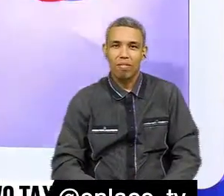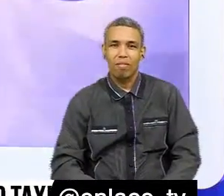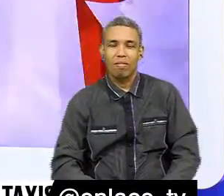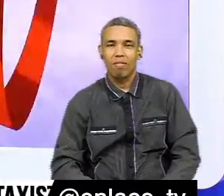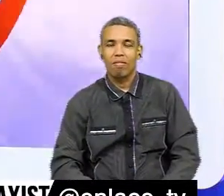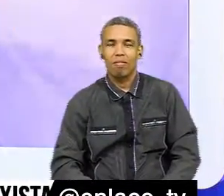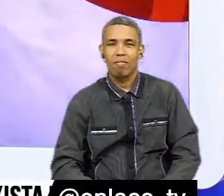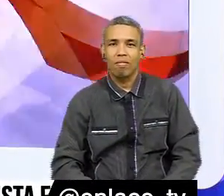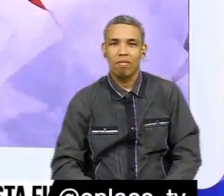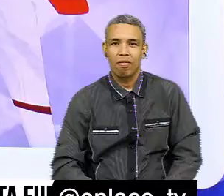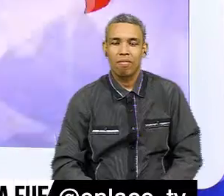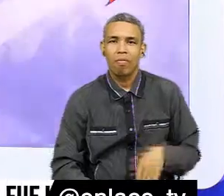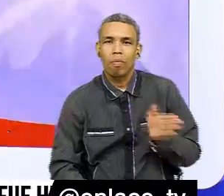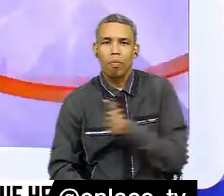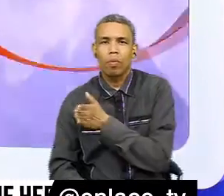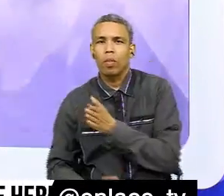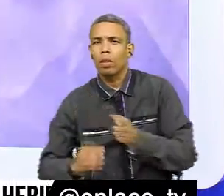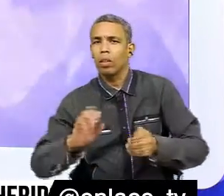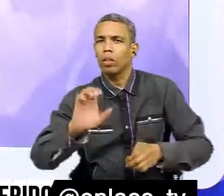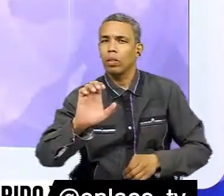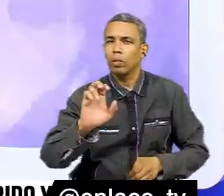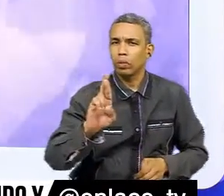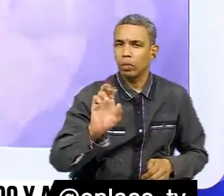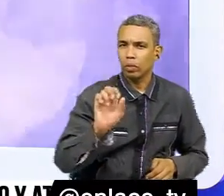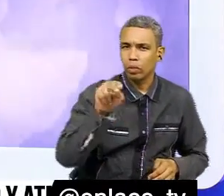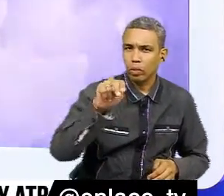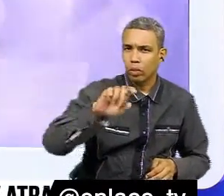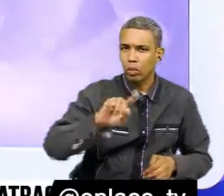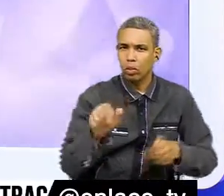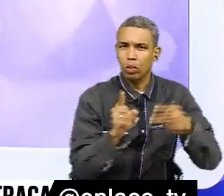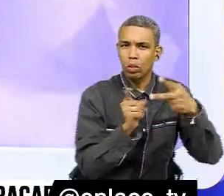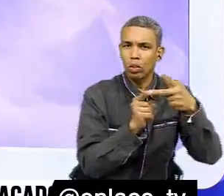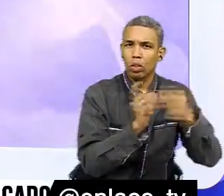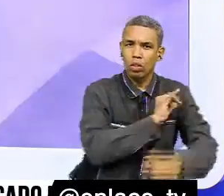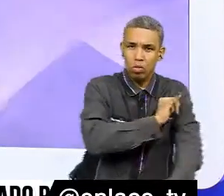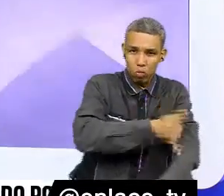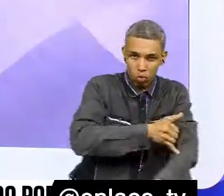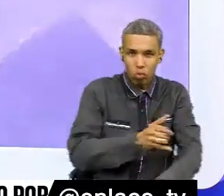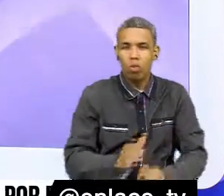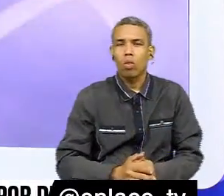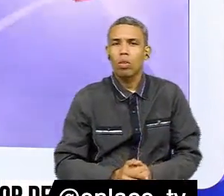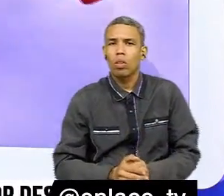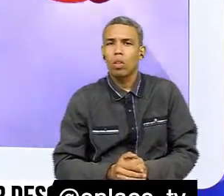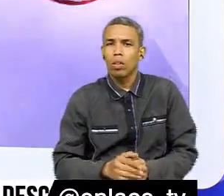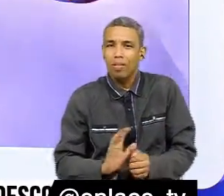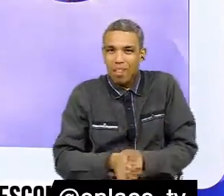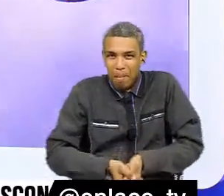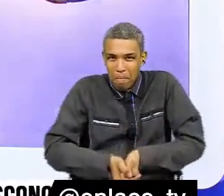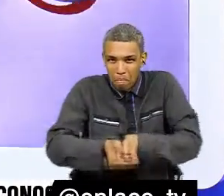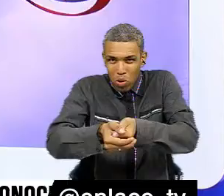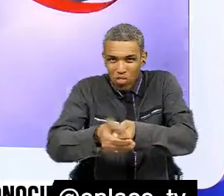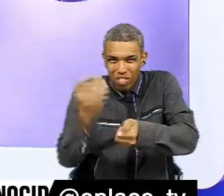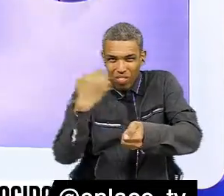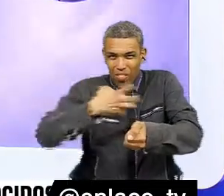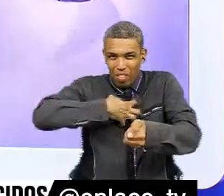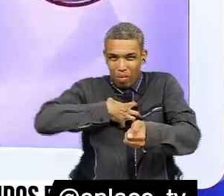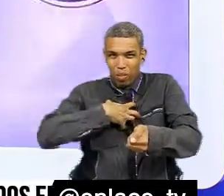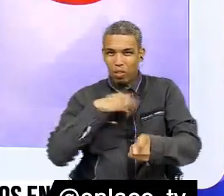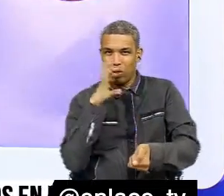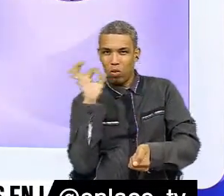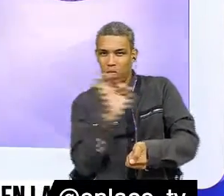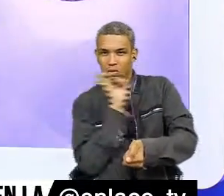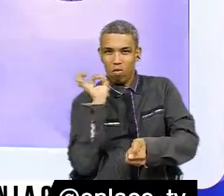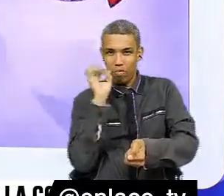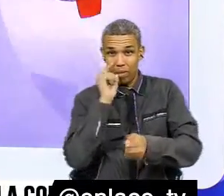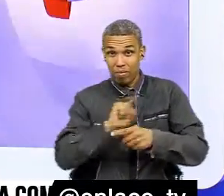Los excetos de Cronos y Yondó jugarán la final del torneo municipal de voleibol en la rama masculina